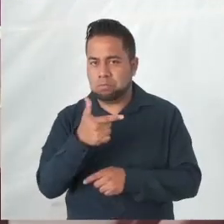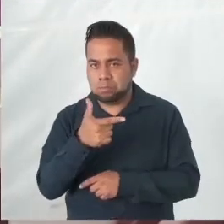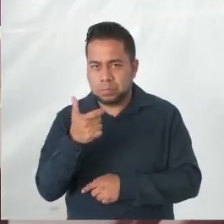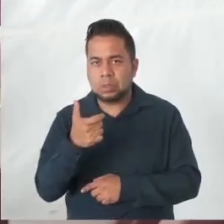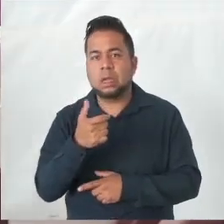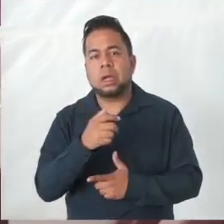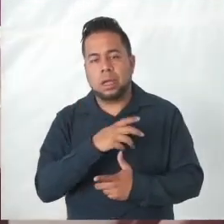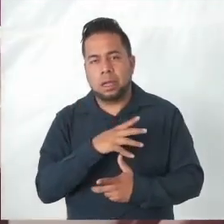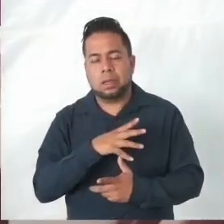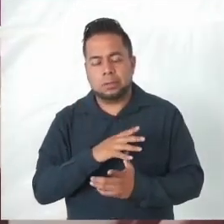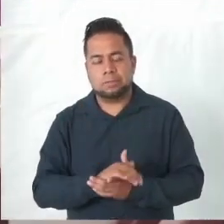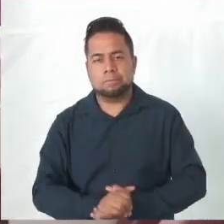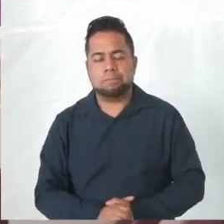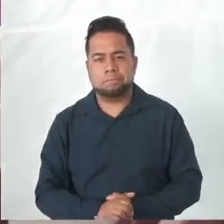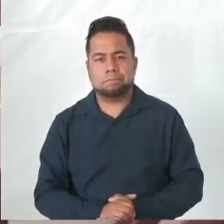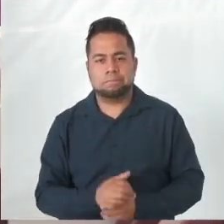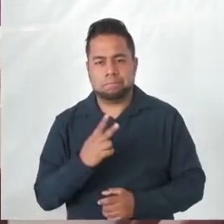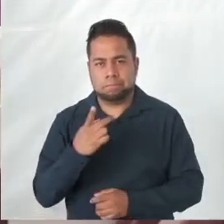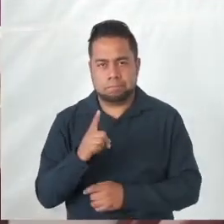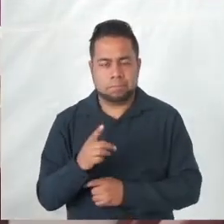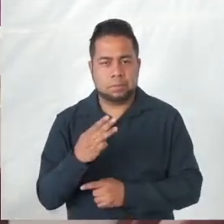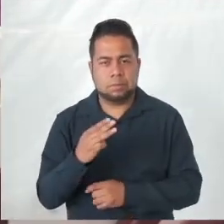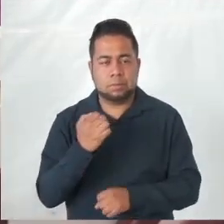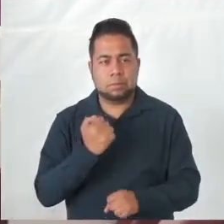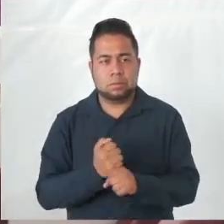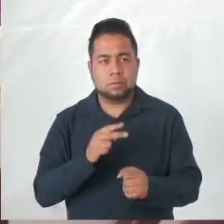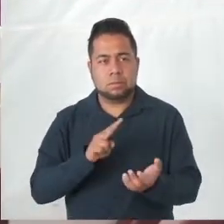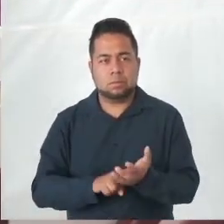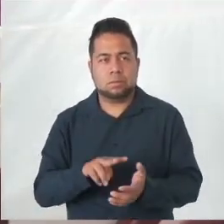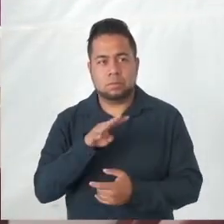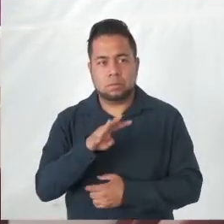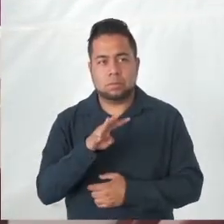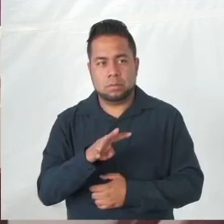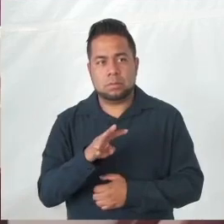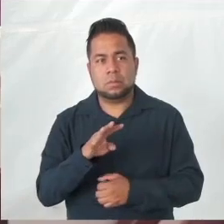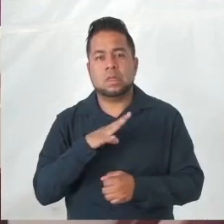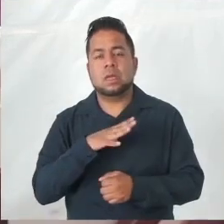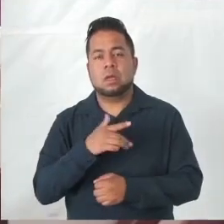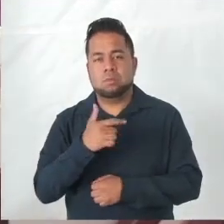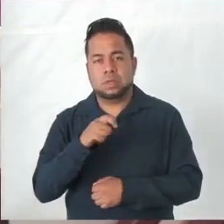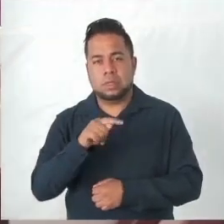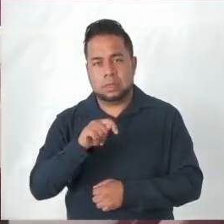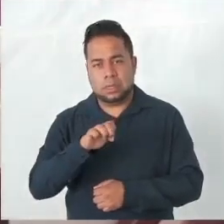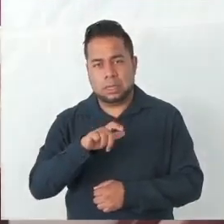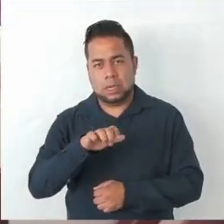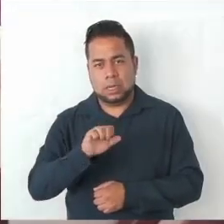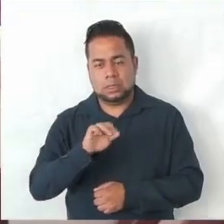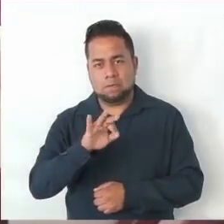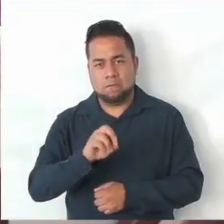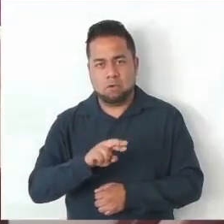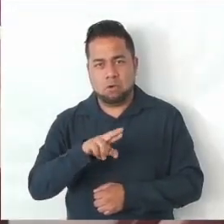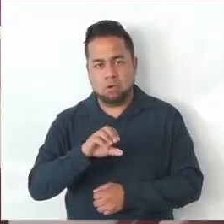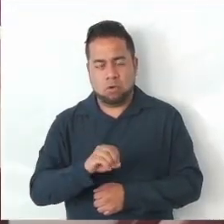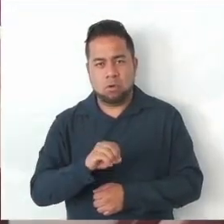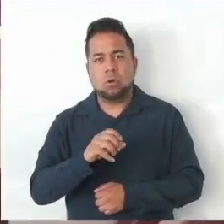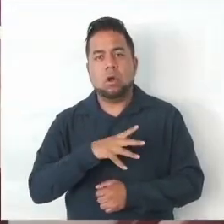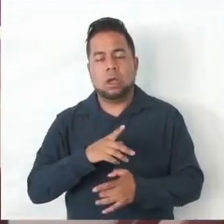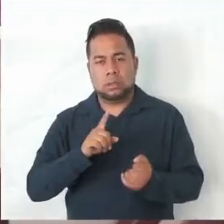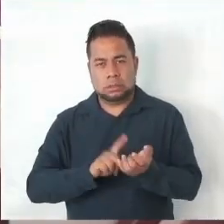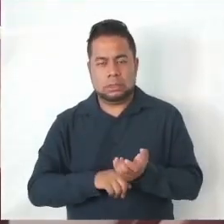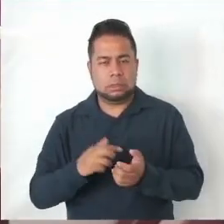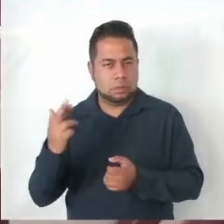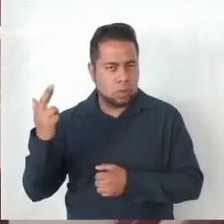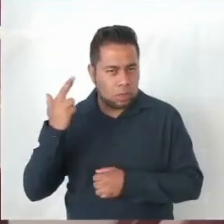tras una agresión. El 2 de mayo del 2019 fue asesinado Telésforo Santiago Enríquez, de Estéreo El